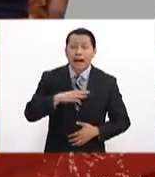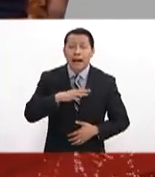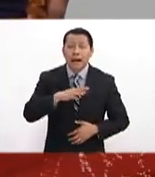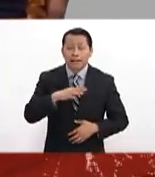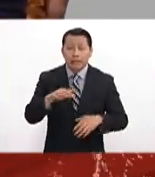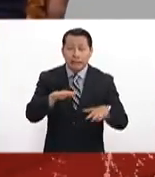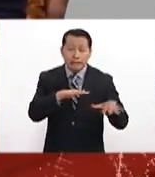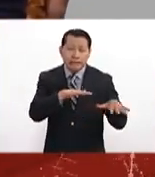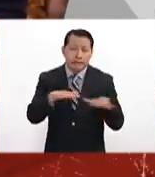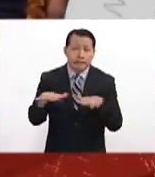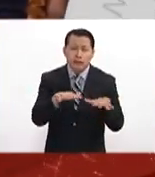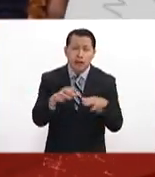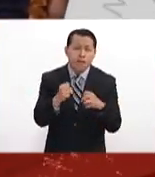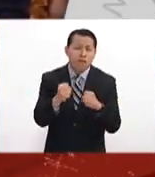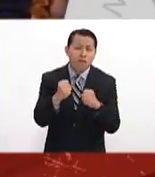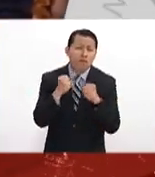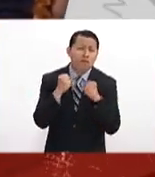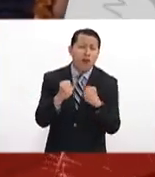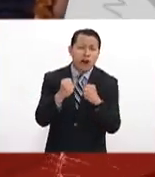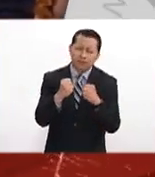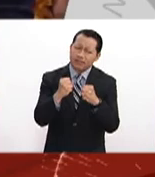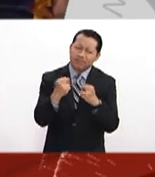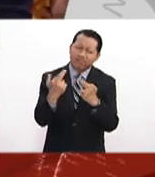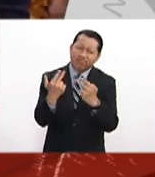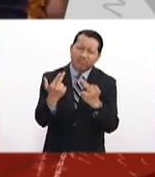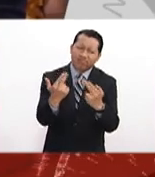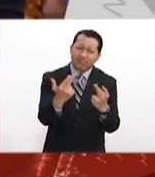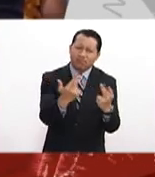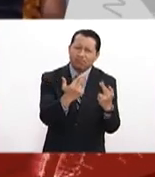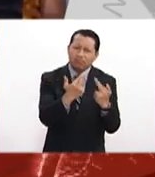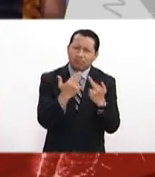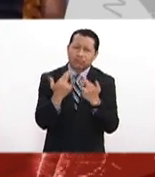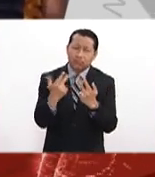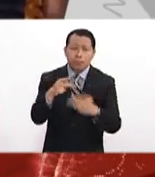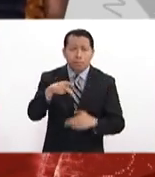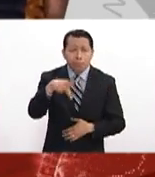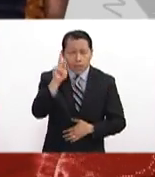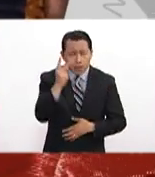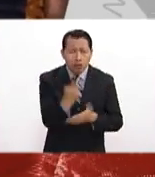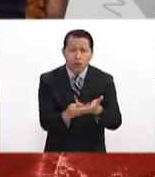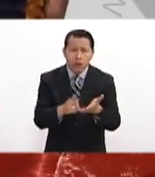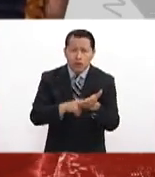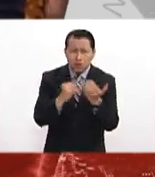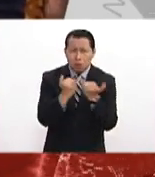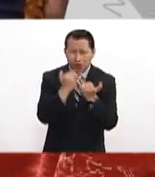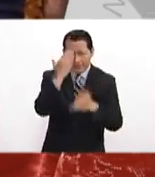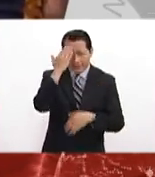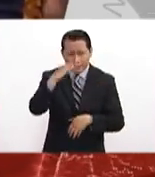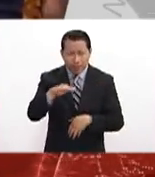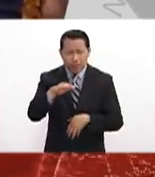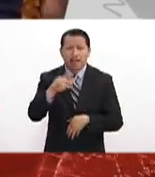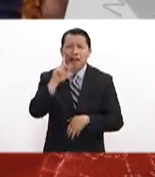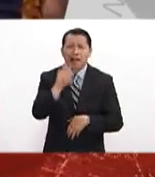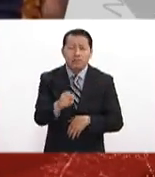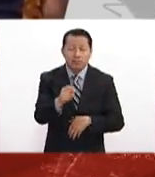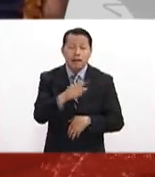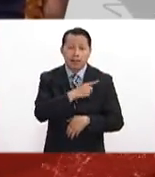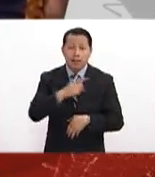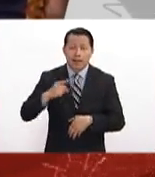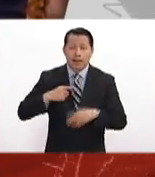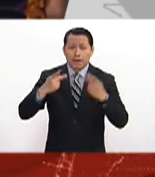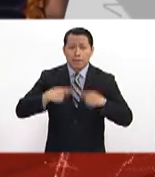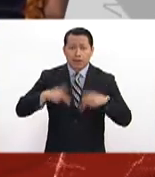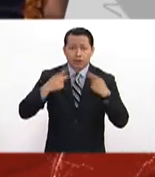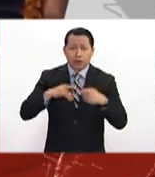este sismo fue devastadora, pero también estamos ciertos que la fuerza de la unidad, la fuerza